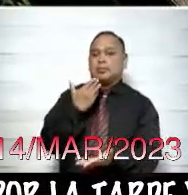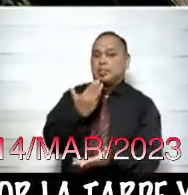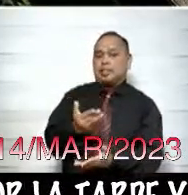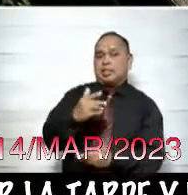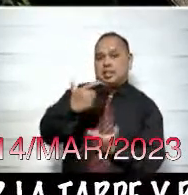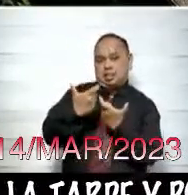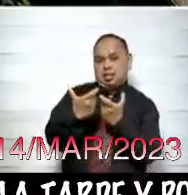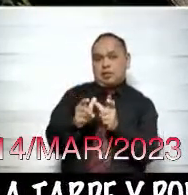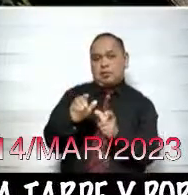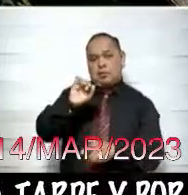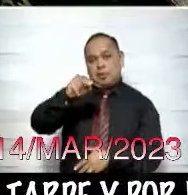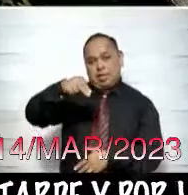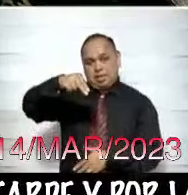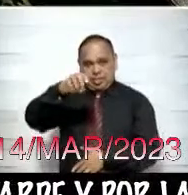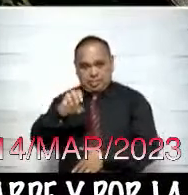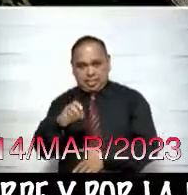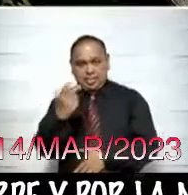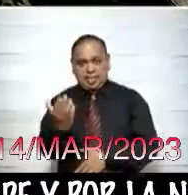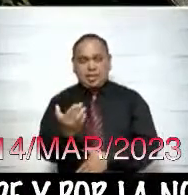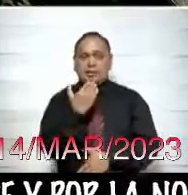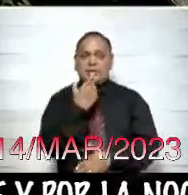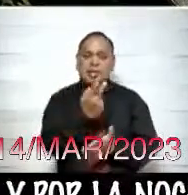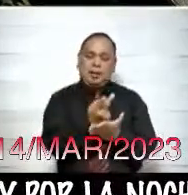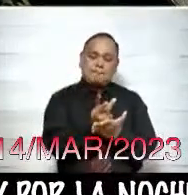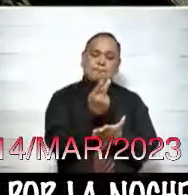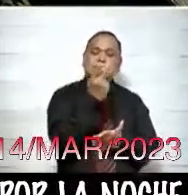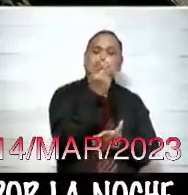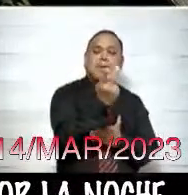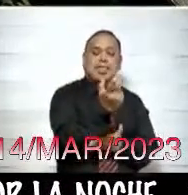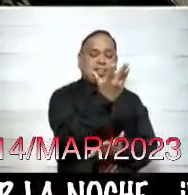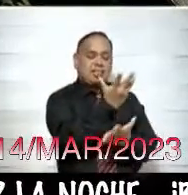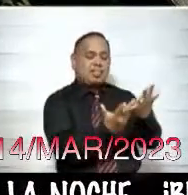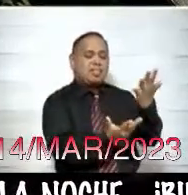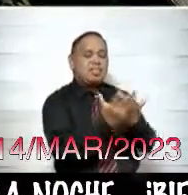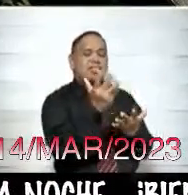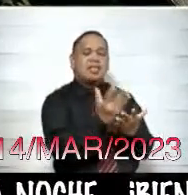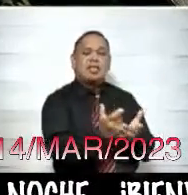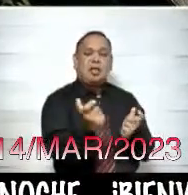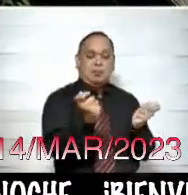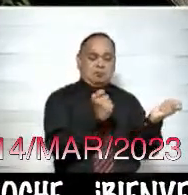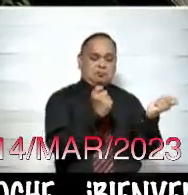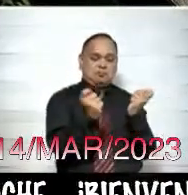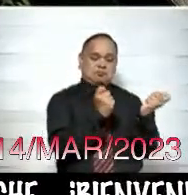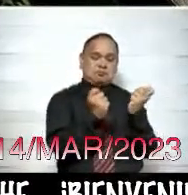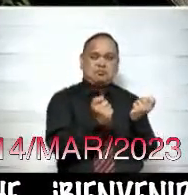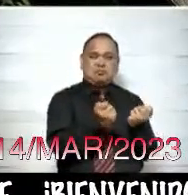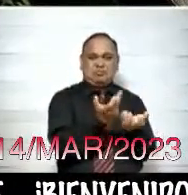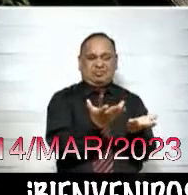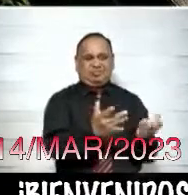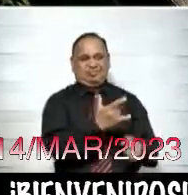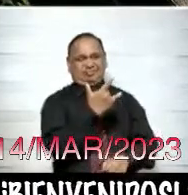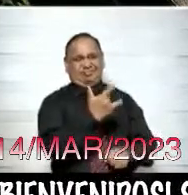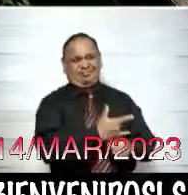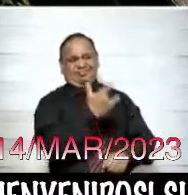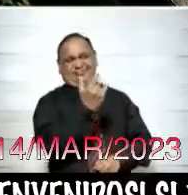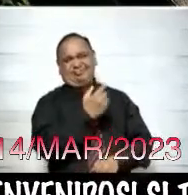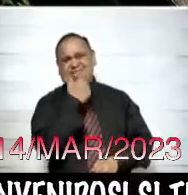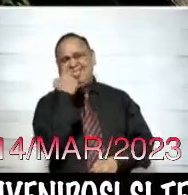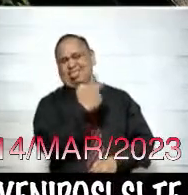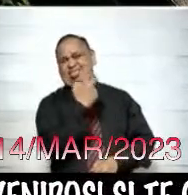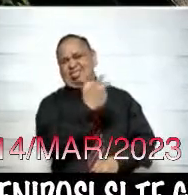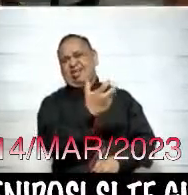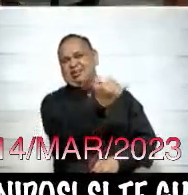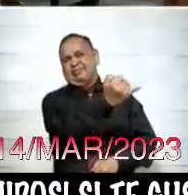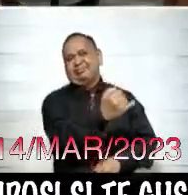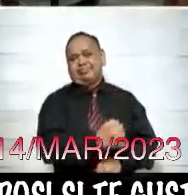de castigarlos, todavía los premia como uno de los mejores que llevaron a cabo sus cuestiones financieras. La burla para los mexicanos y para los electores. Dicen que lo